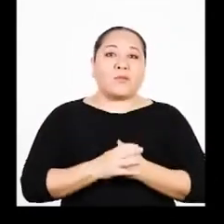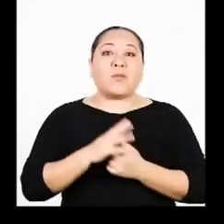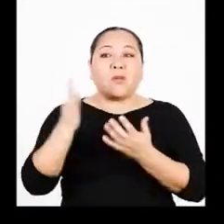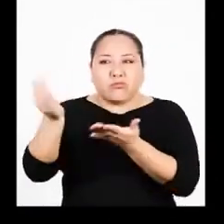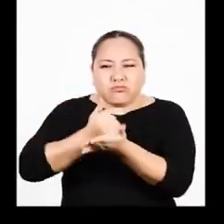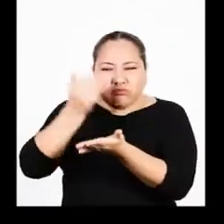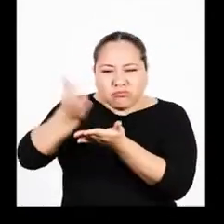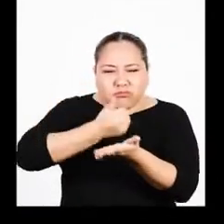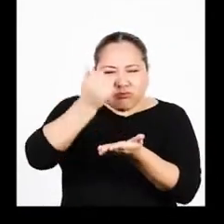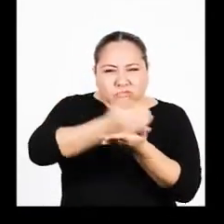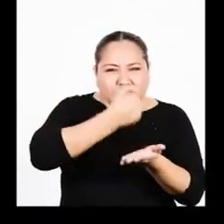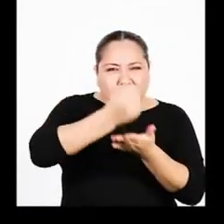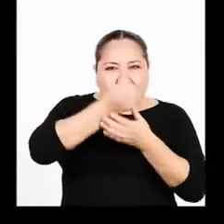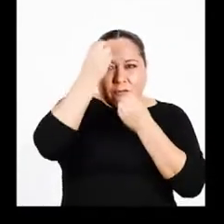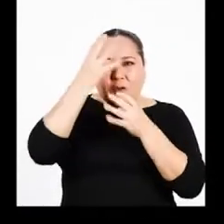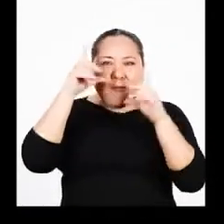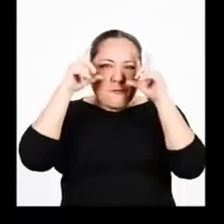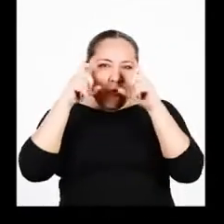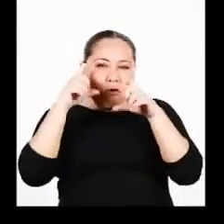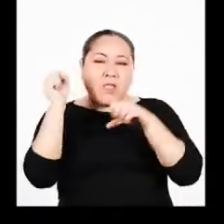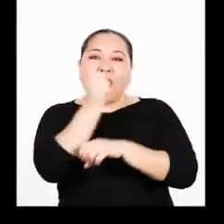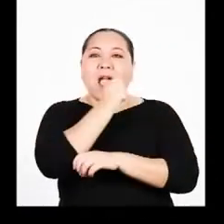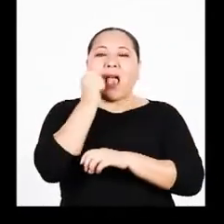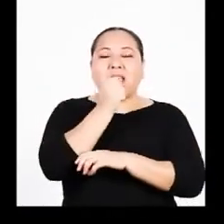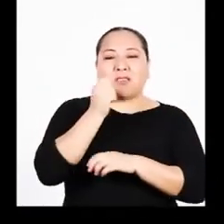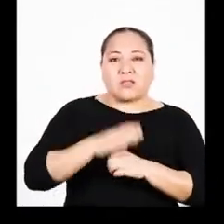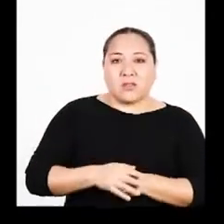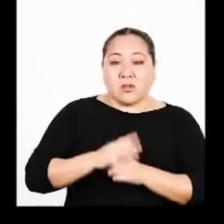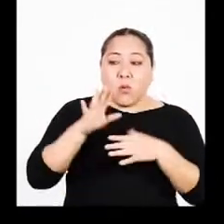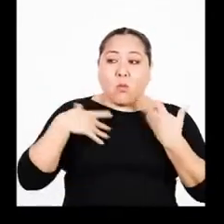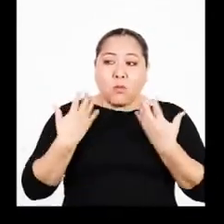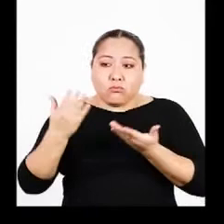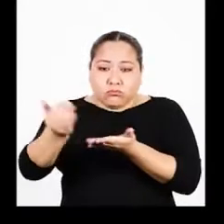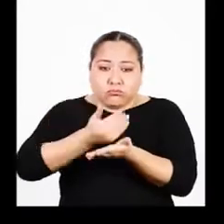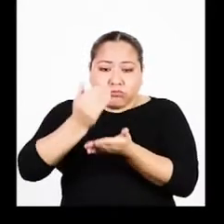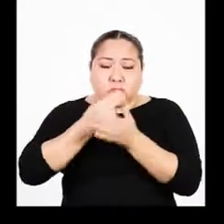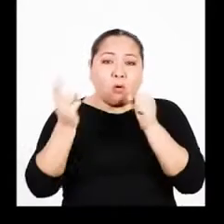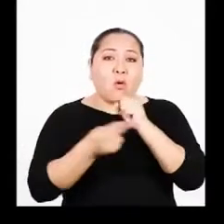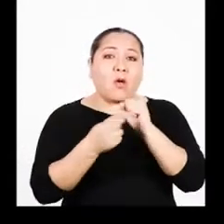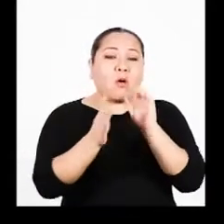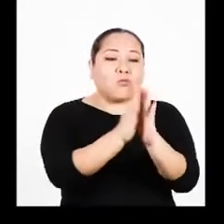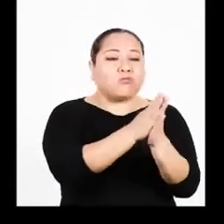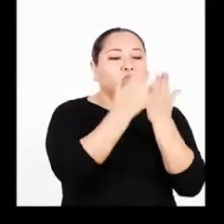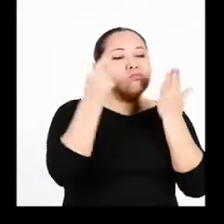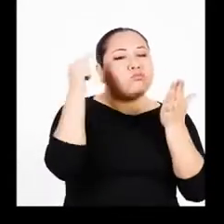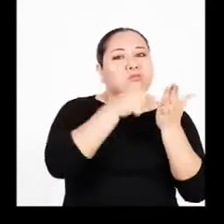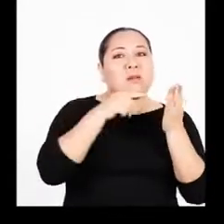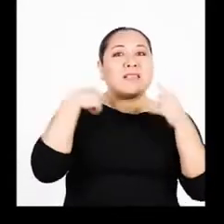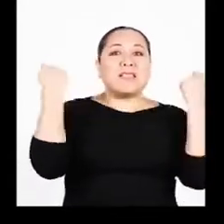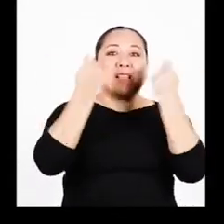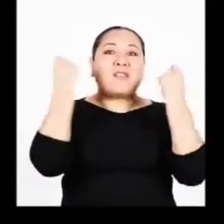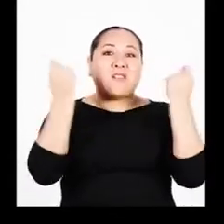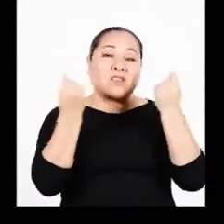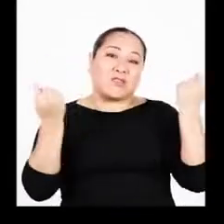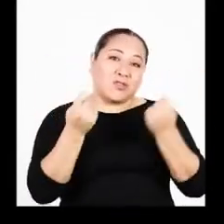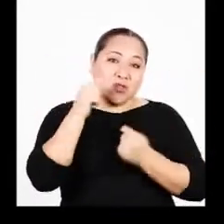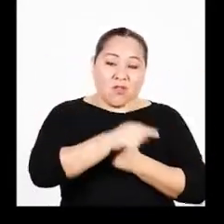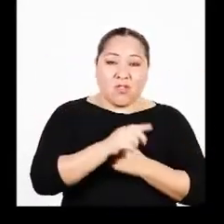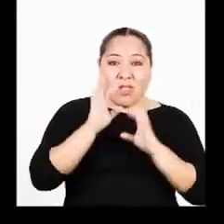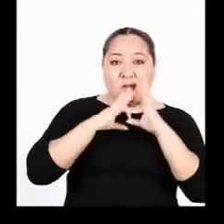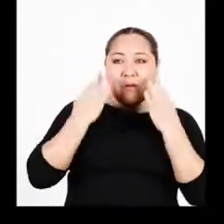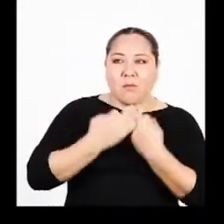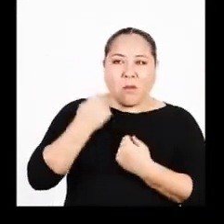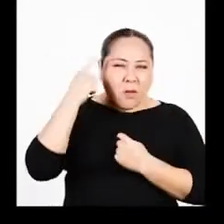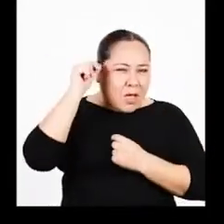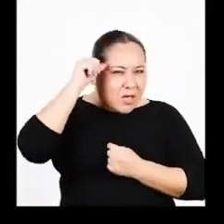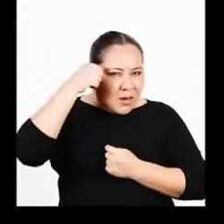Recopilen todos los datos posibles, fotos y canciones, y pueden reunirlos en un álbum de folclore familiar, para que siempre